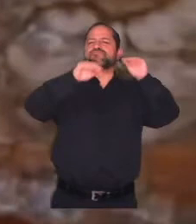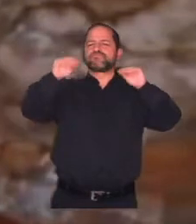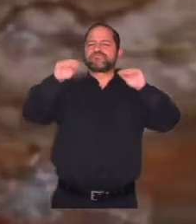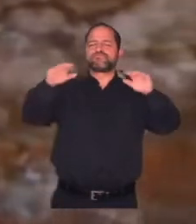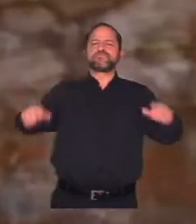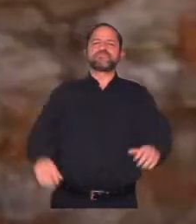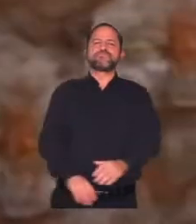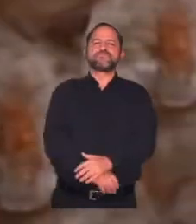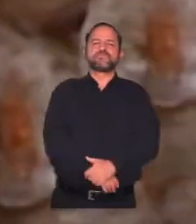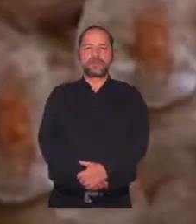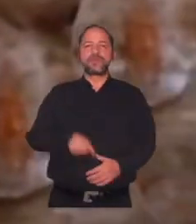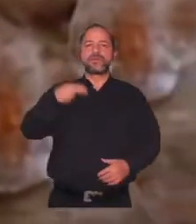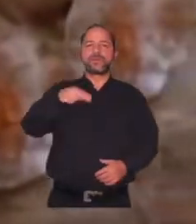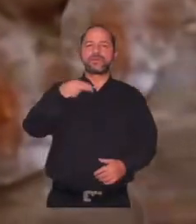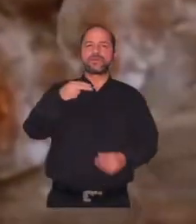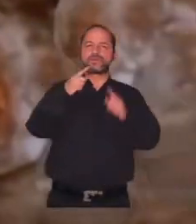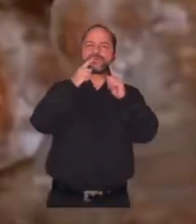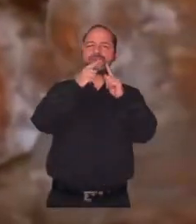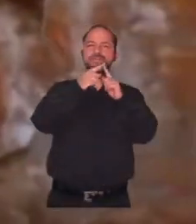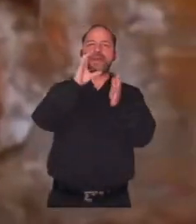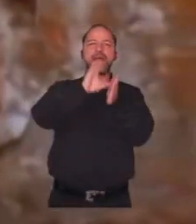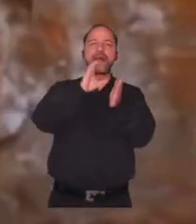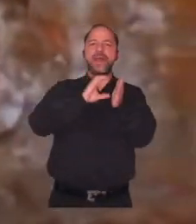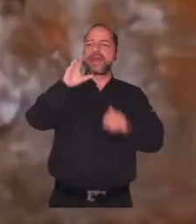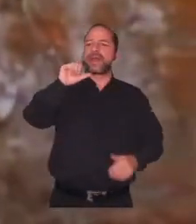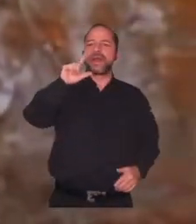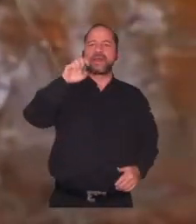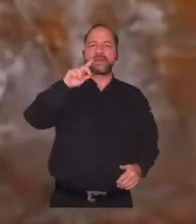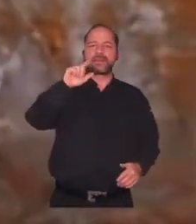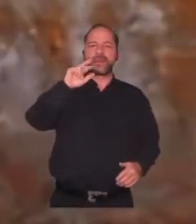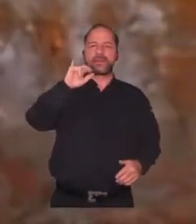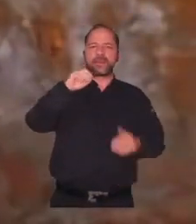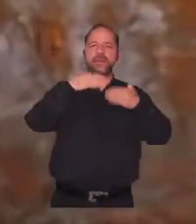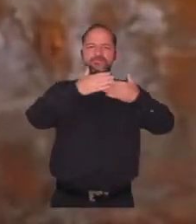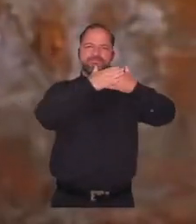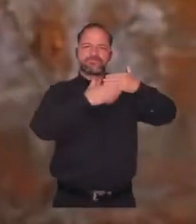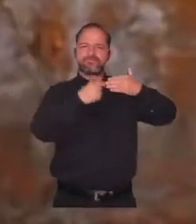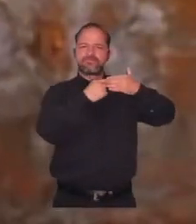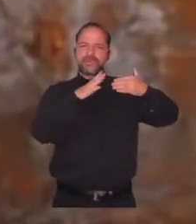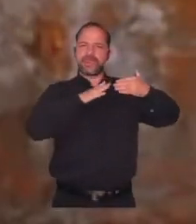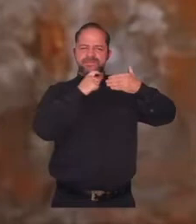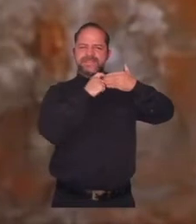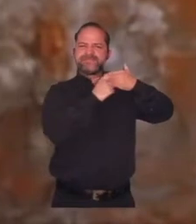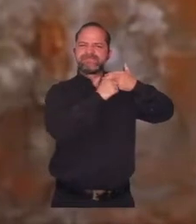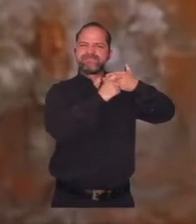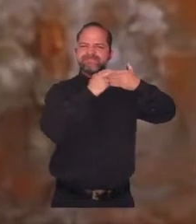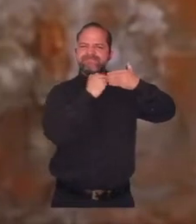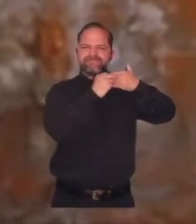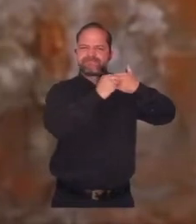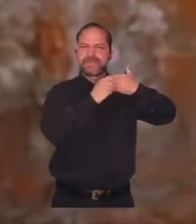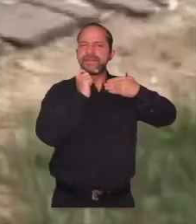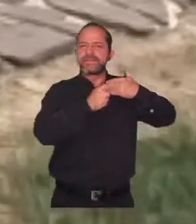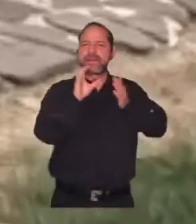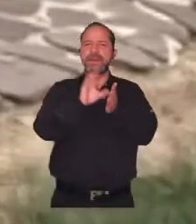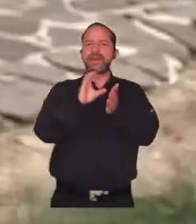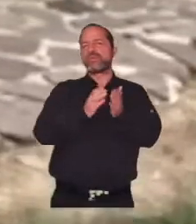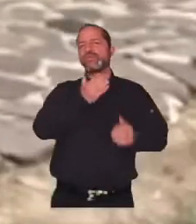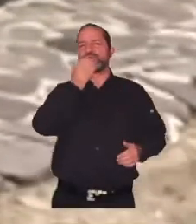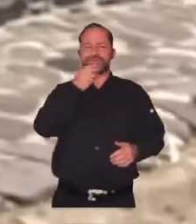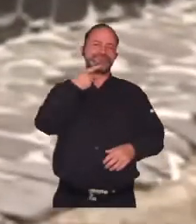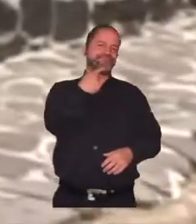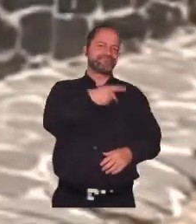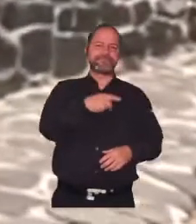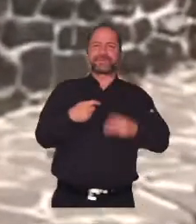moco asociados a la cuarta tres cena evidencia de la importancia religiosa y cultural que tenía la medición del